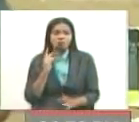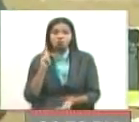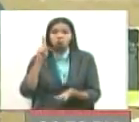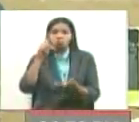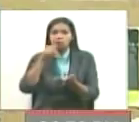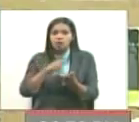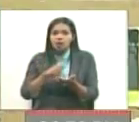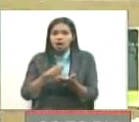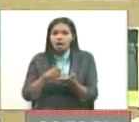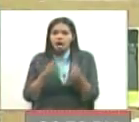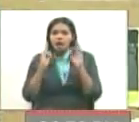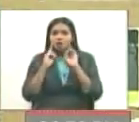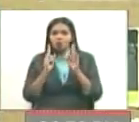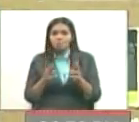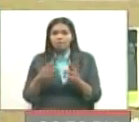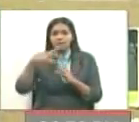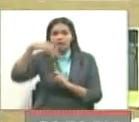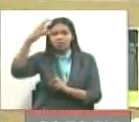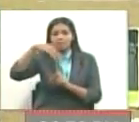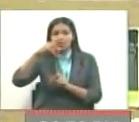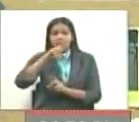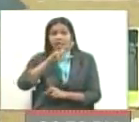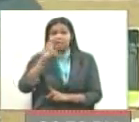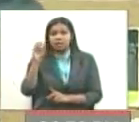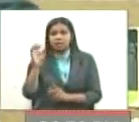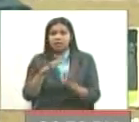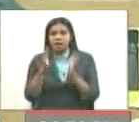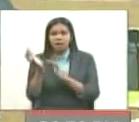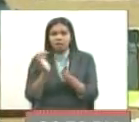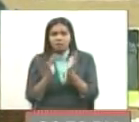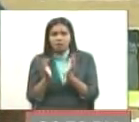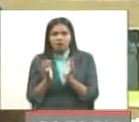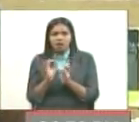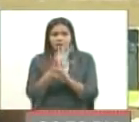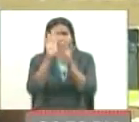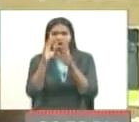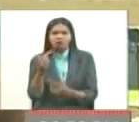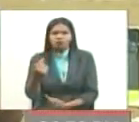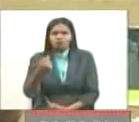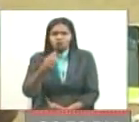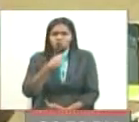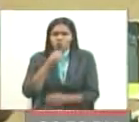en el distribuidor Altamira el día 30 de la mañana? Yo.